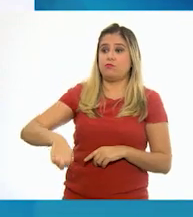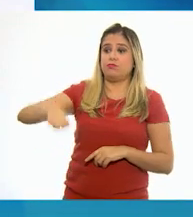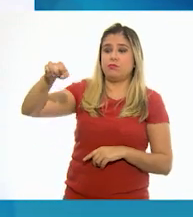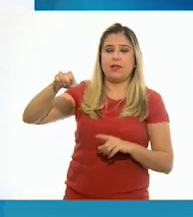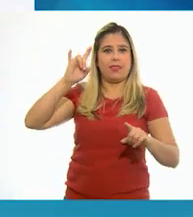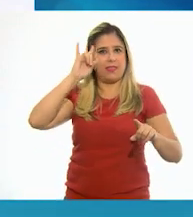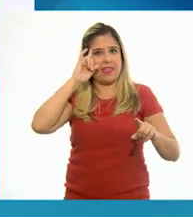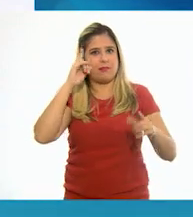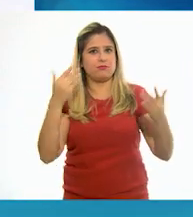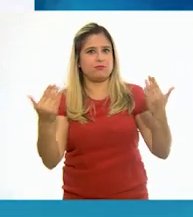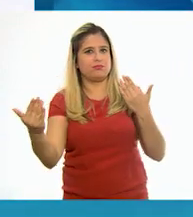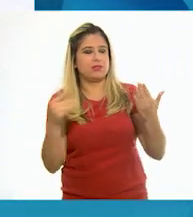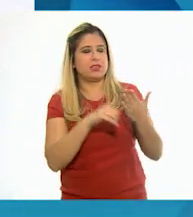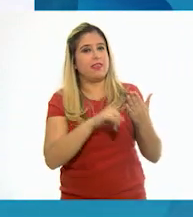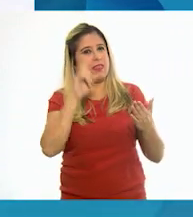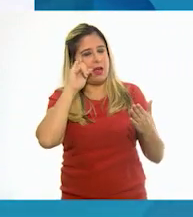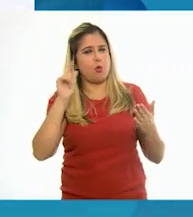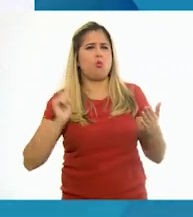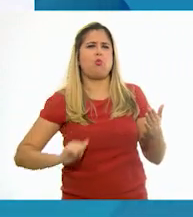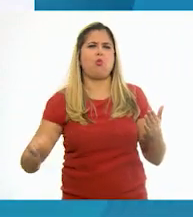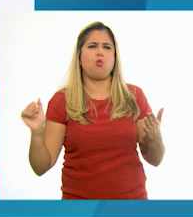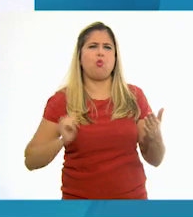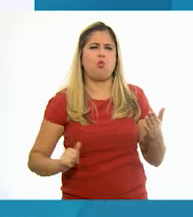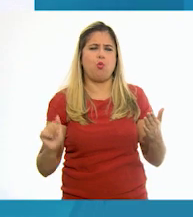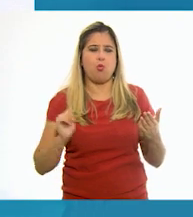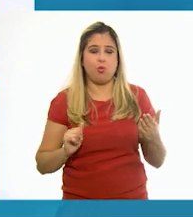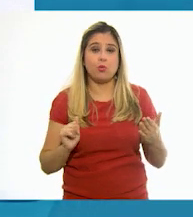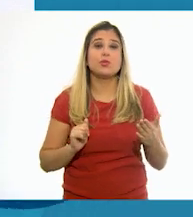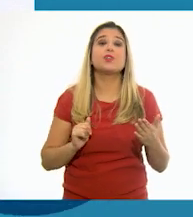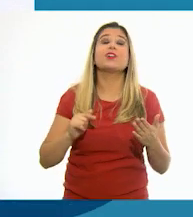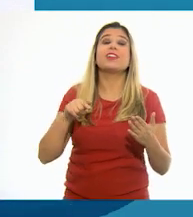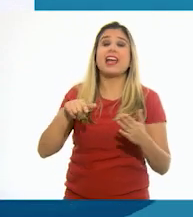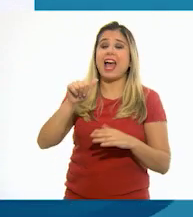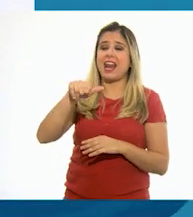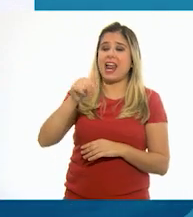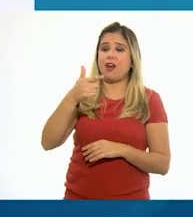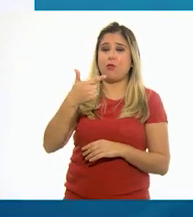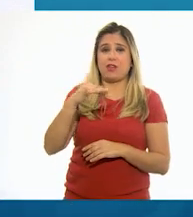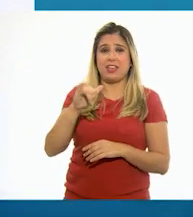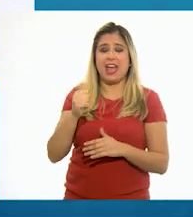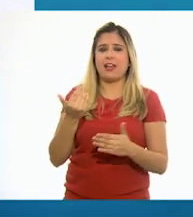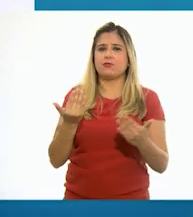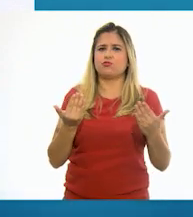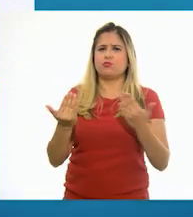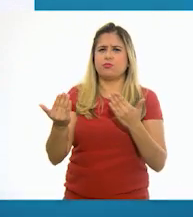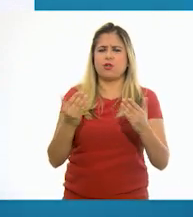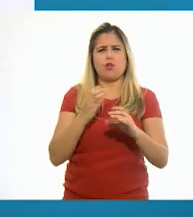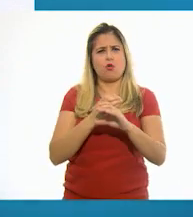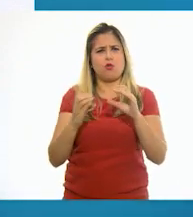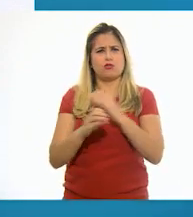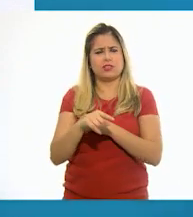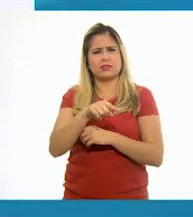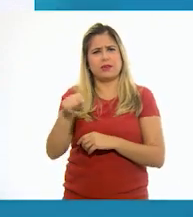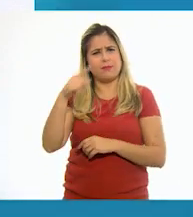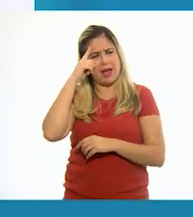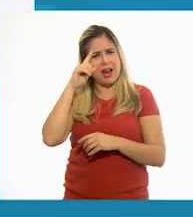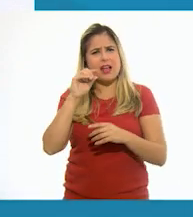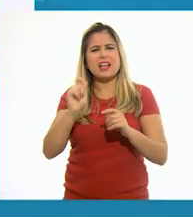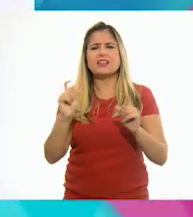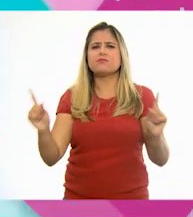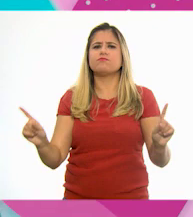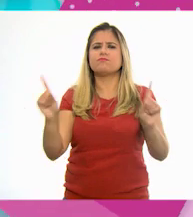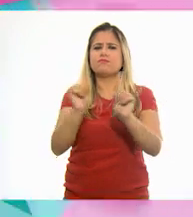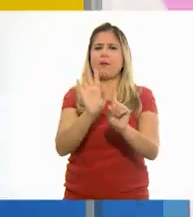el diablo, que es muy antiguo. En la analogía, comparamos una situación o cosa con otra para establecer